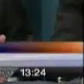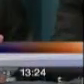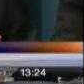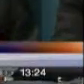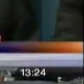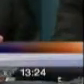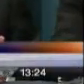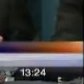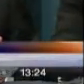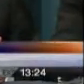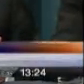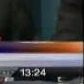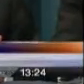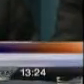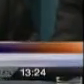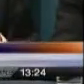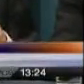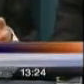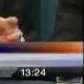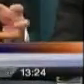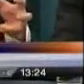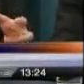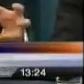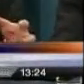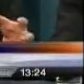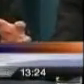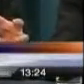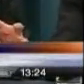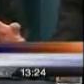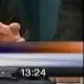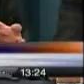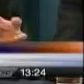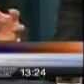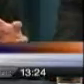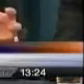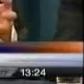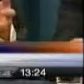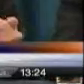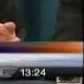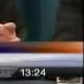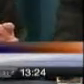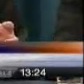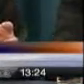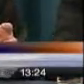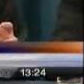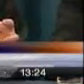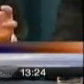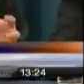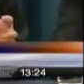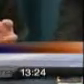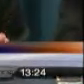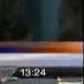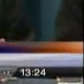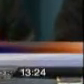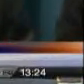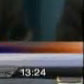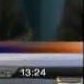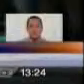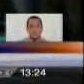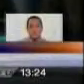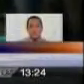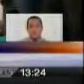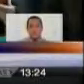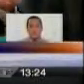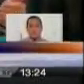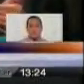No suele acontecer que en un país en giro, es decir, se esté llevando un juicio en sede